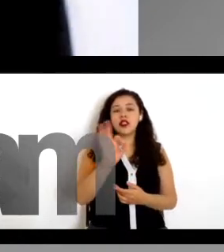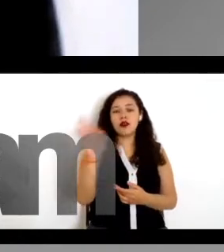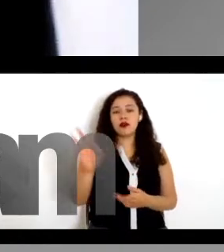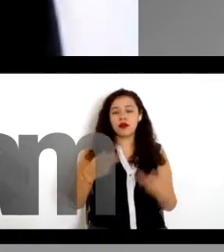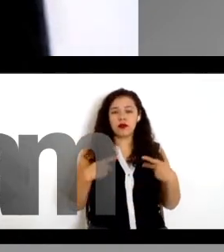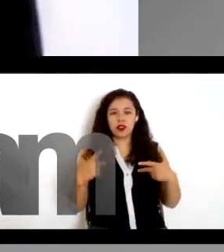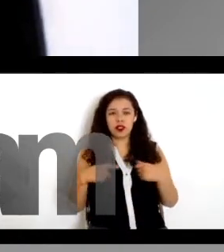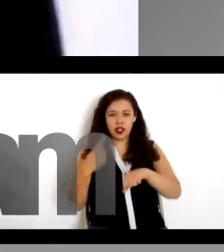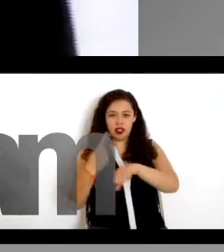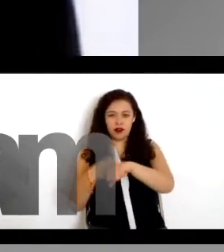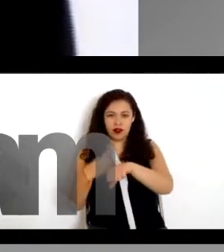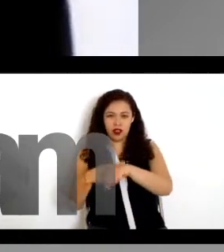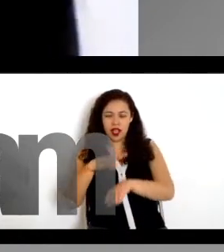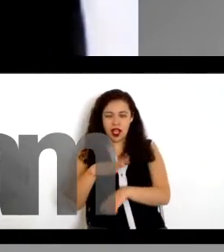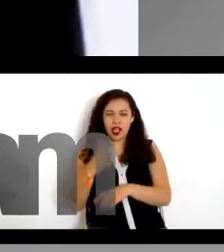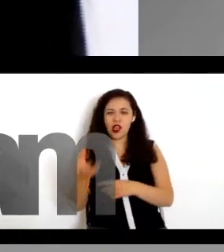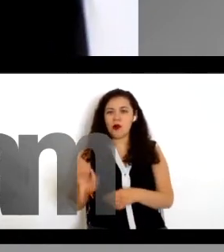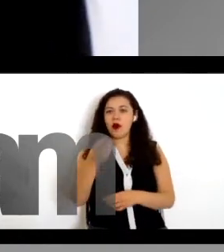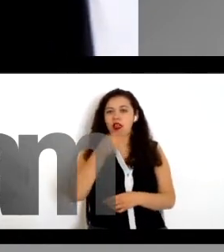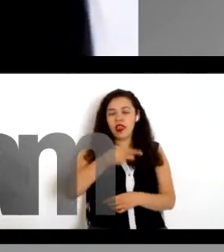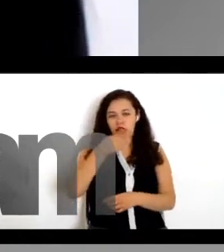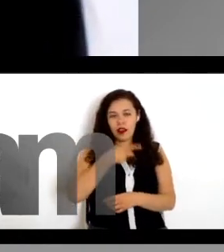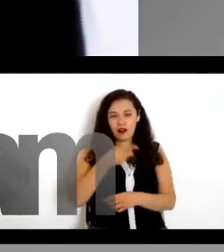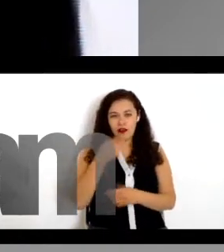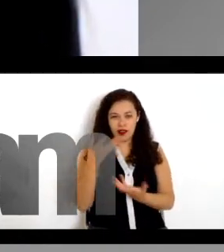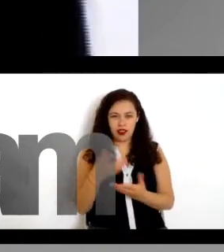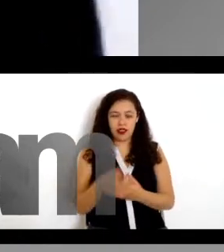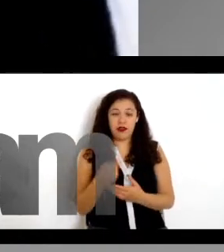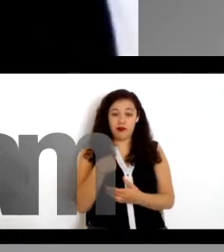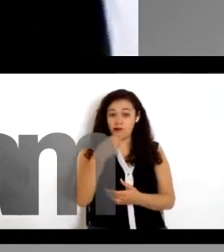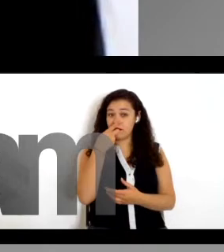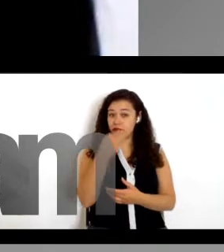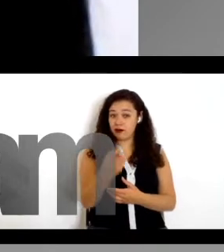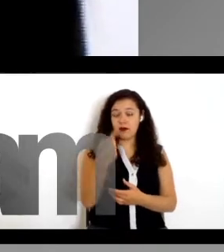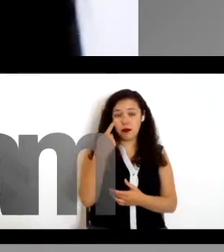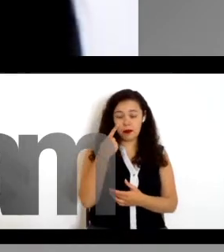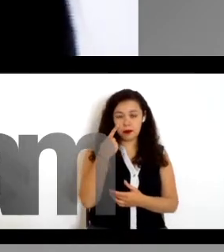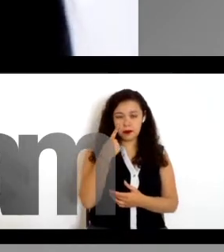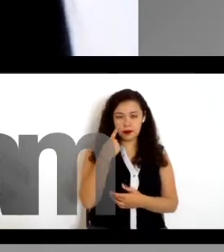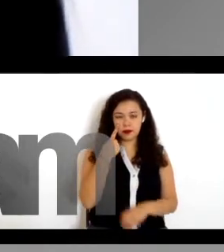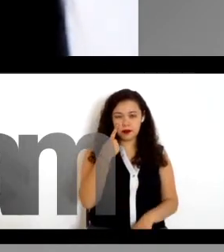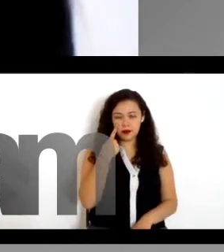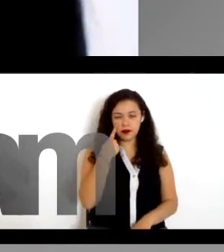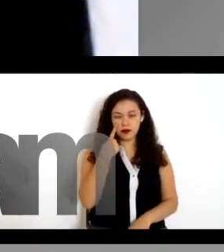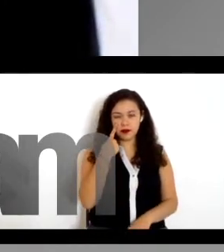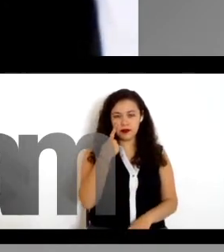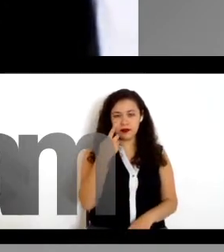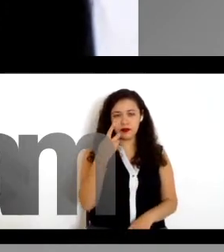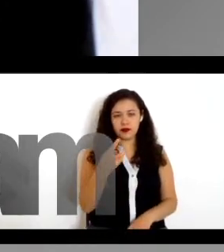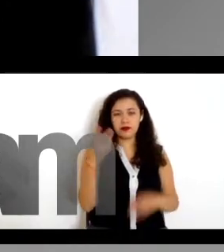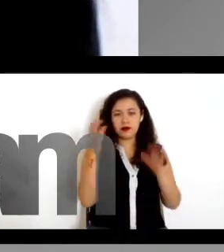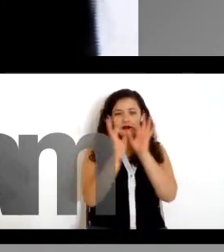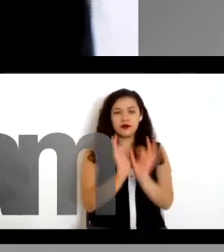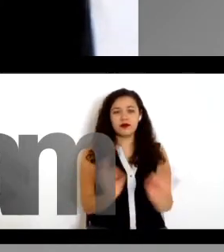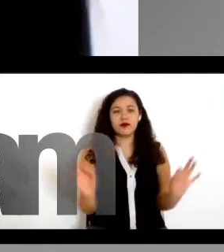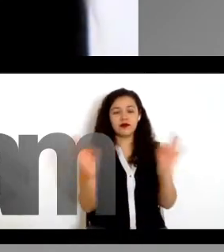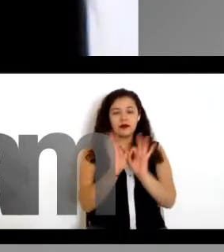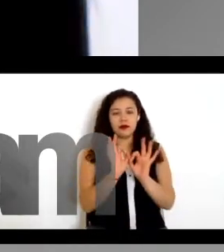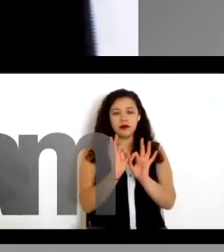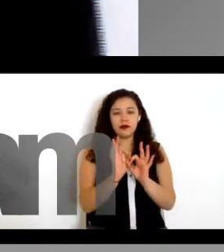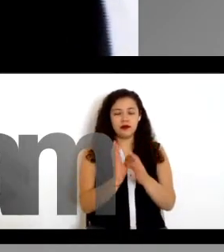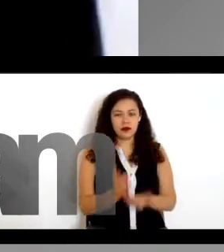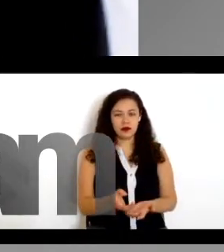como la diabetes. Y bueno, comparto esto porque creo que es sumamente importante que de alguna manera